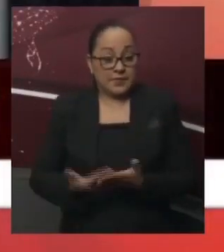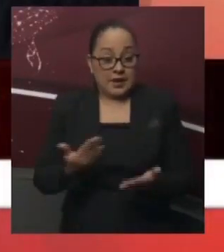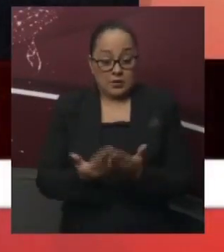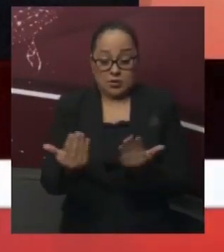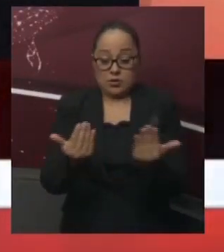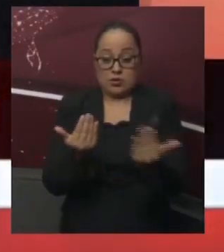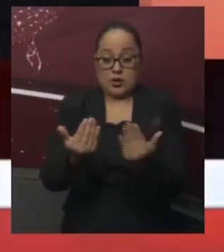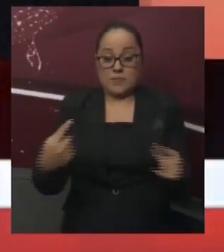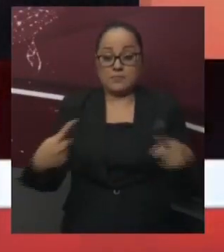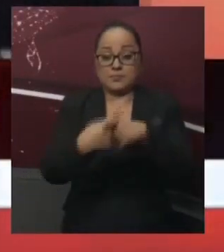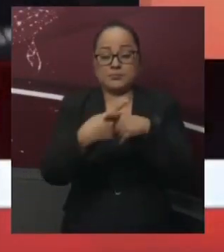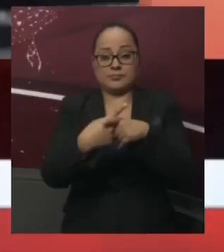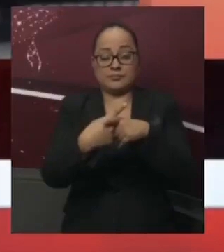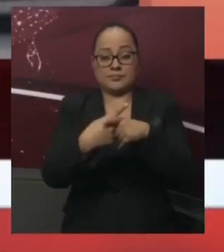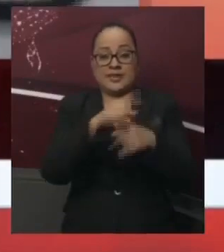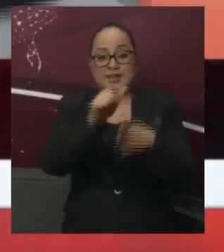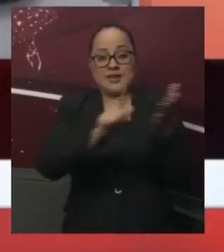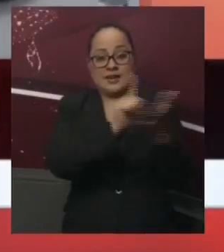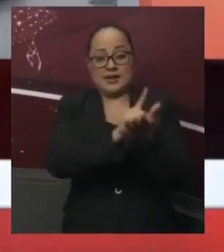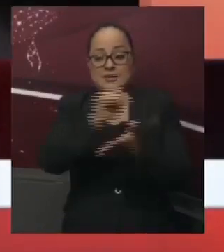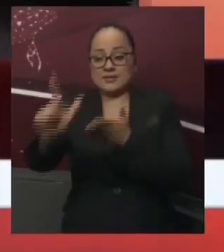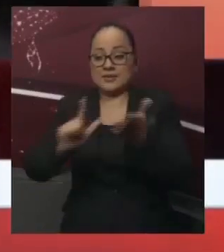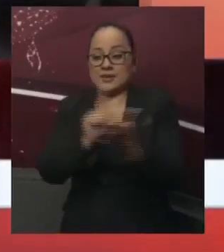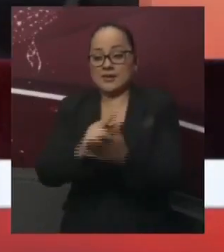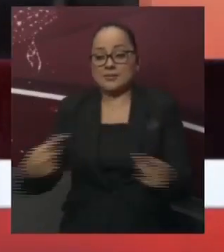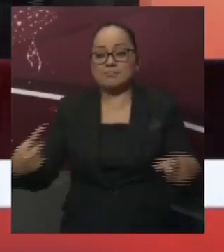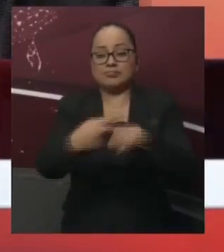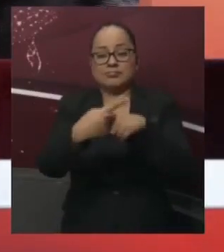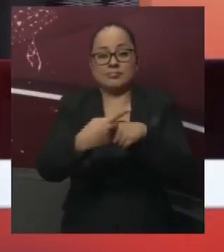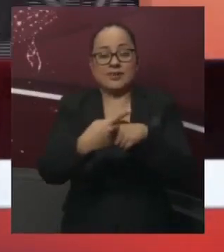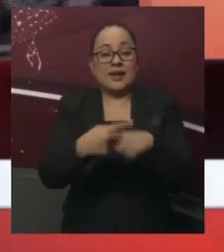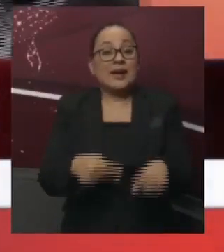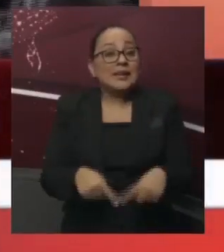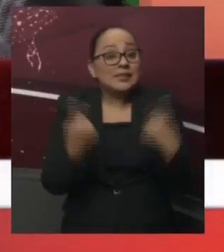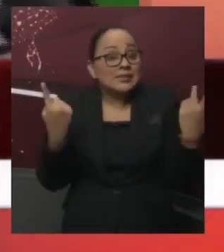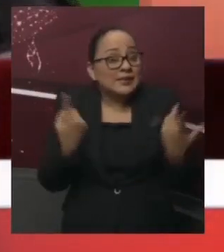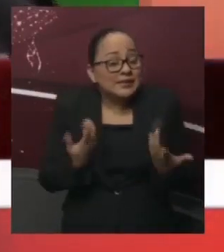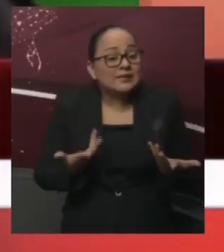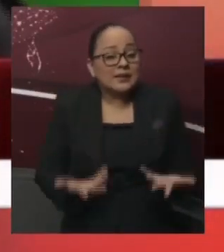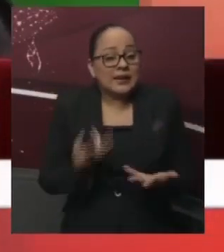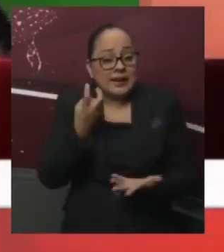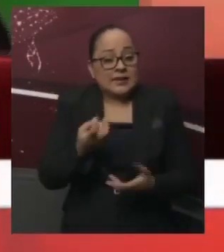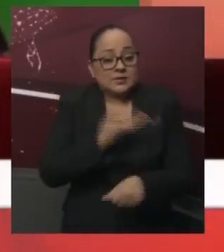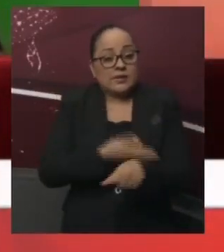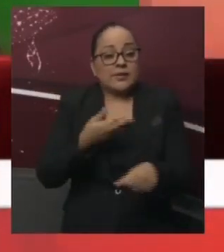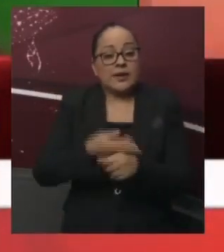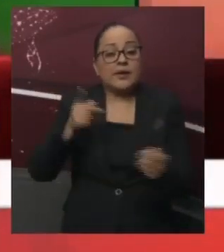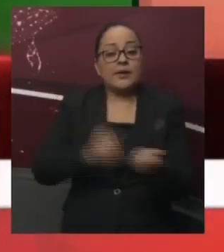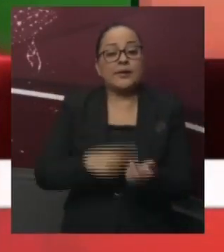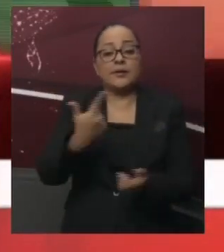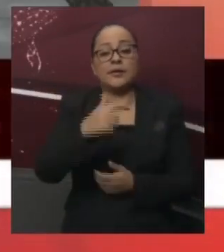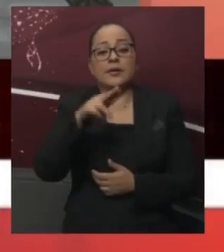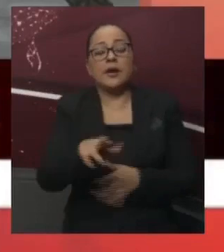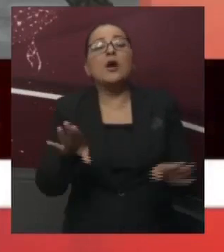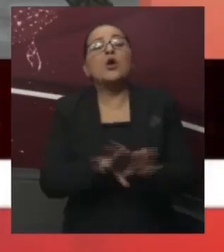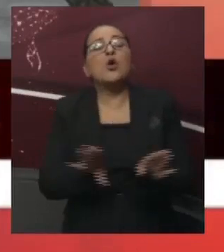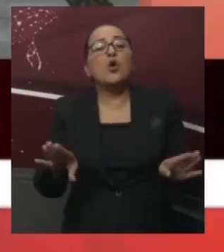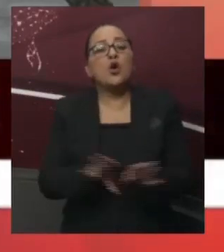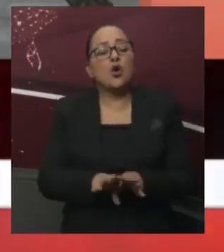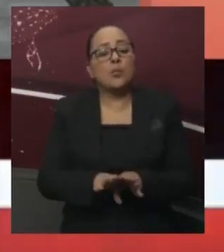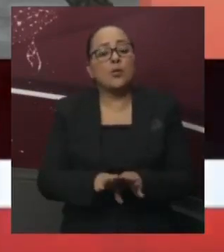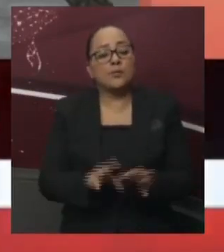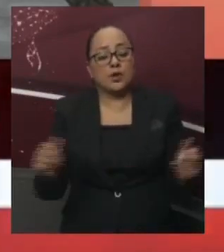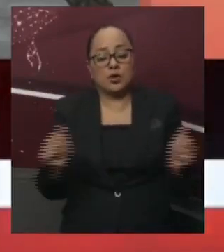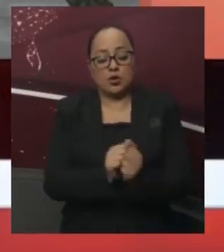Una contradicción de las leyes. Y esto obviamente es un problema operativo de la Guardia Nacional que se resuelve